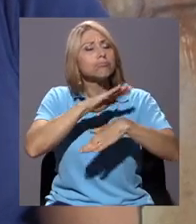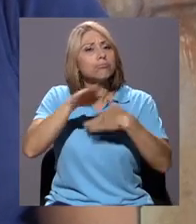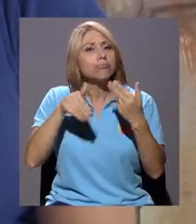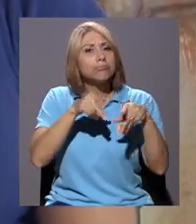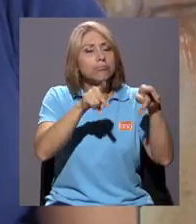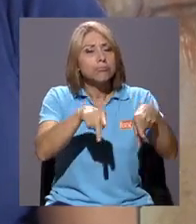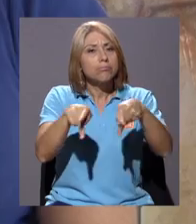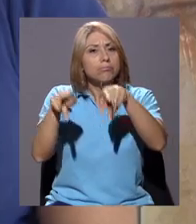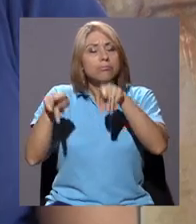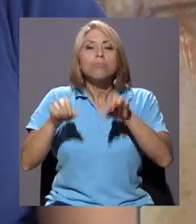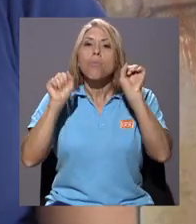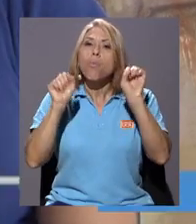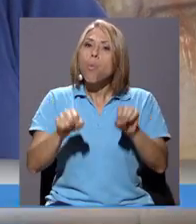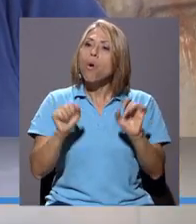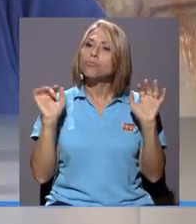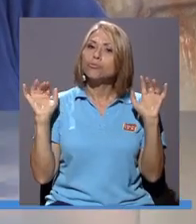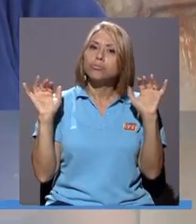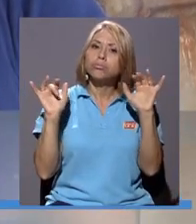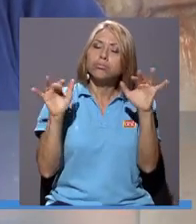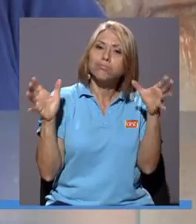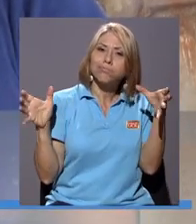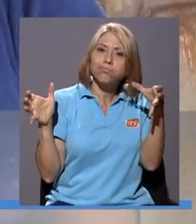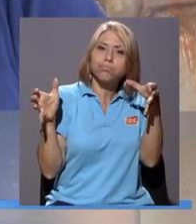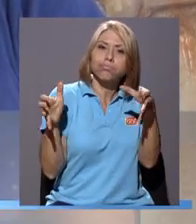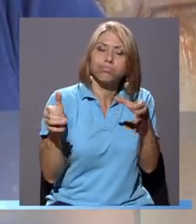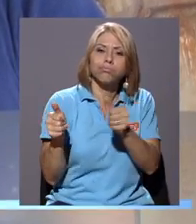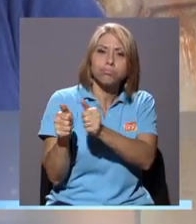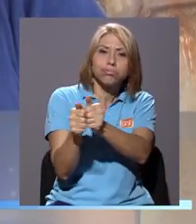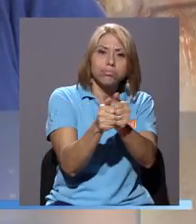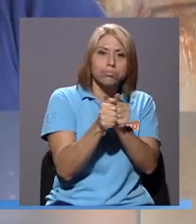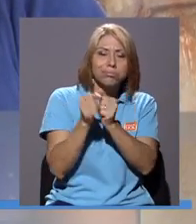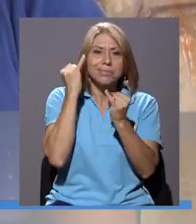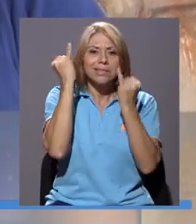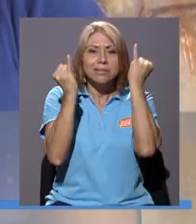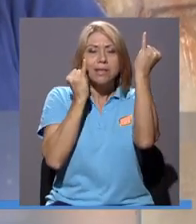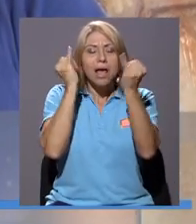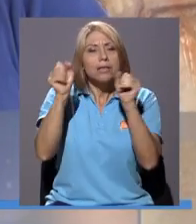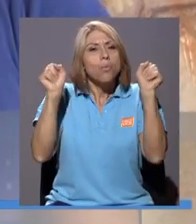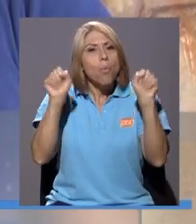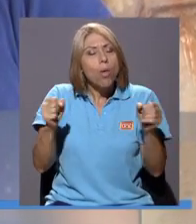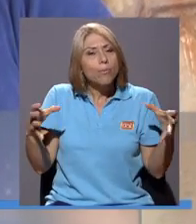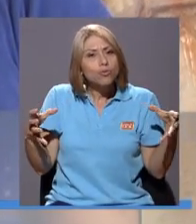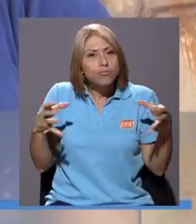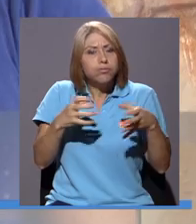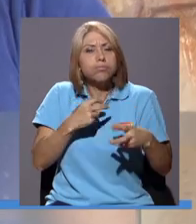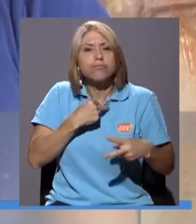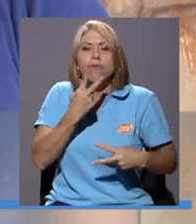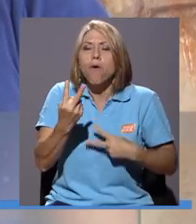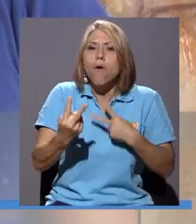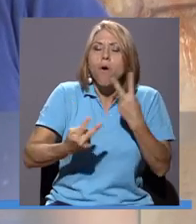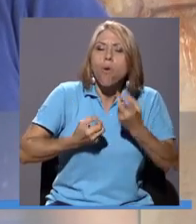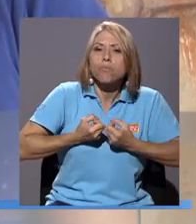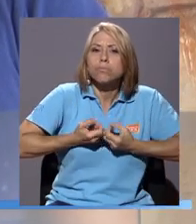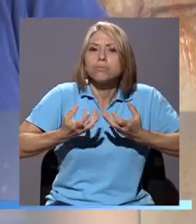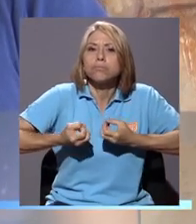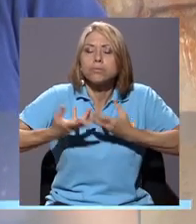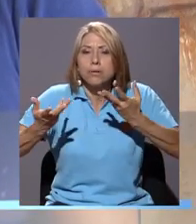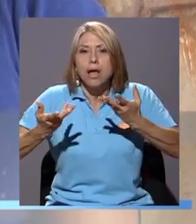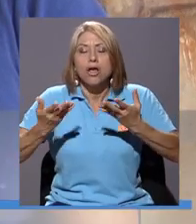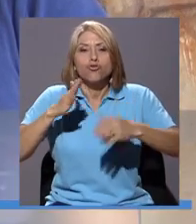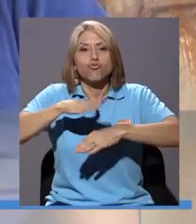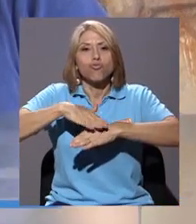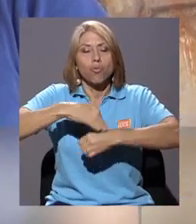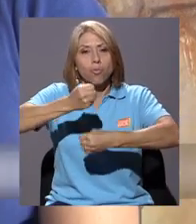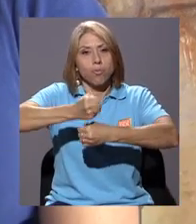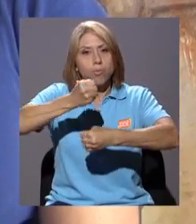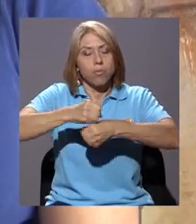personas podamos reunirnos y unir nuestras ideas, nuestras voces en torno al trabajo, a